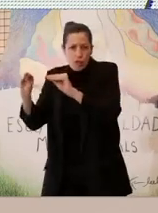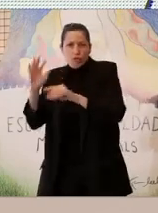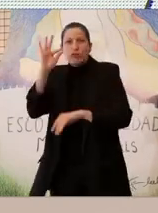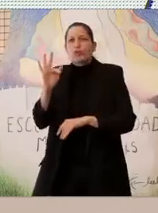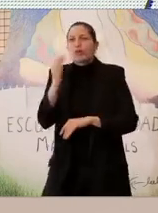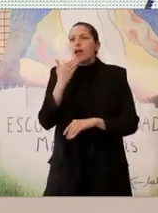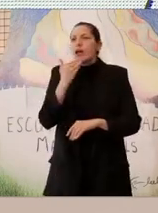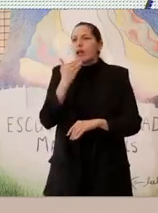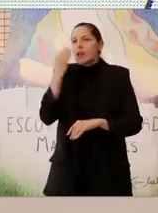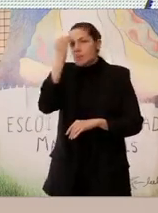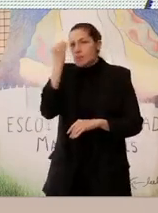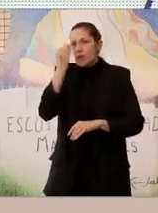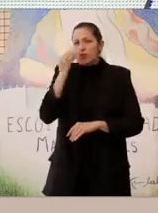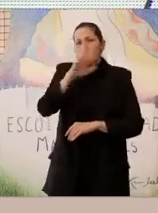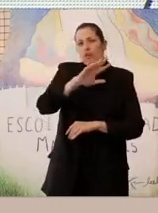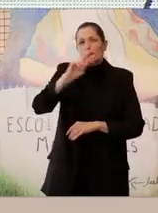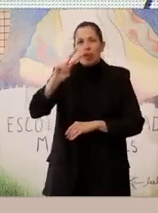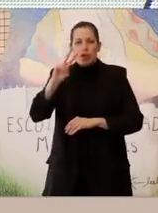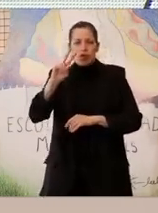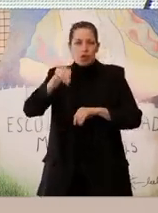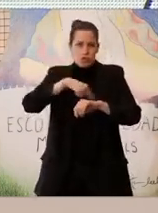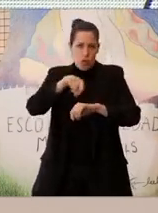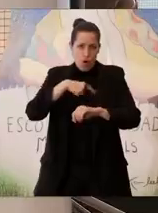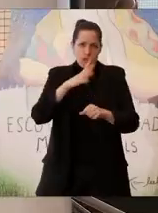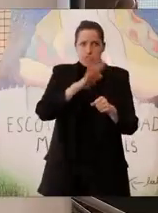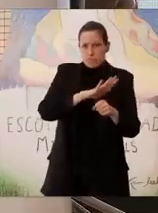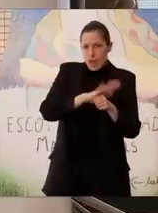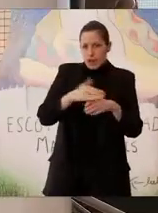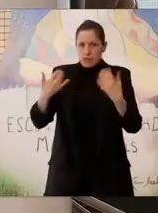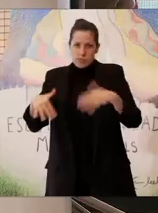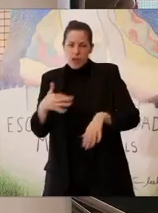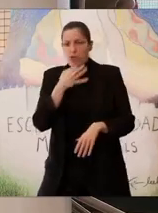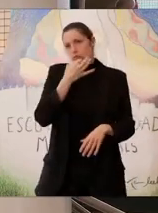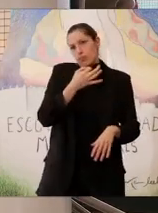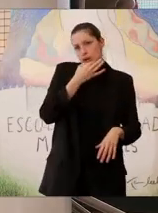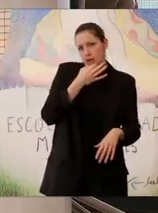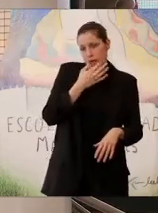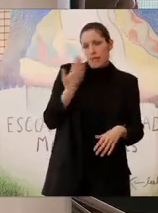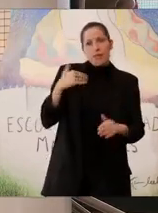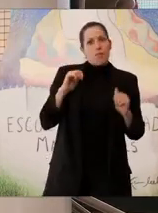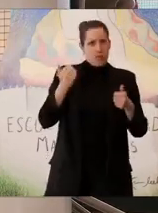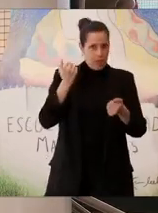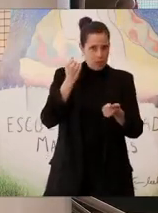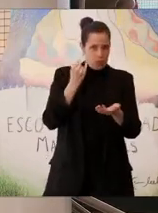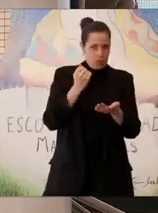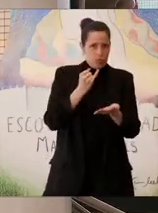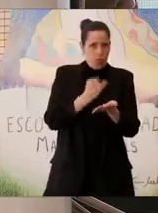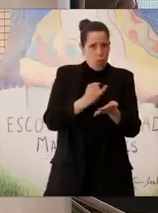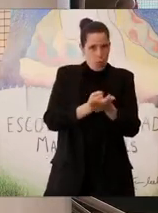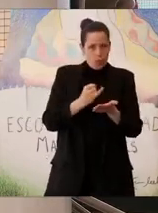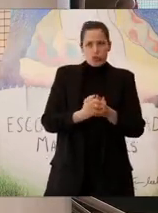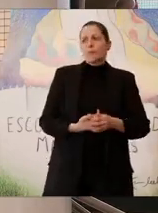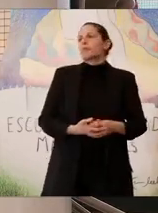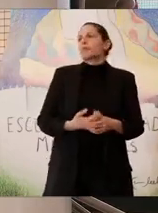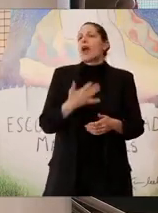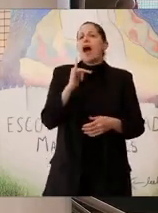va a desarrollar martes y jueves, martes y miércoles por la tarde. Ya lo estamos trabajando con el curso. Hay montones